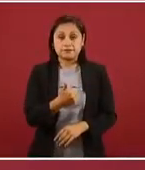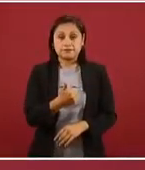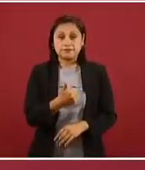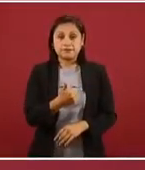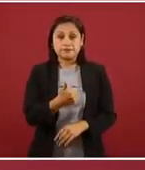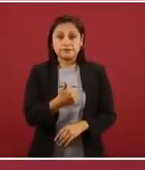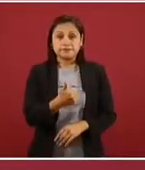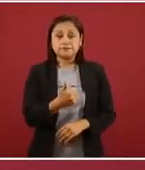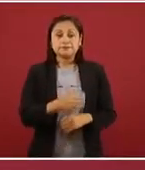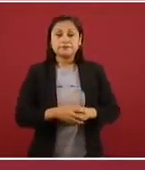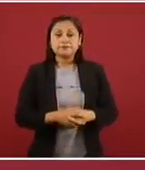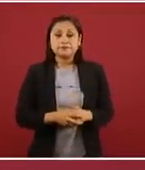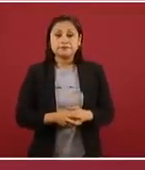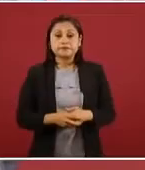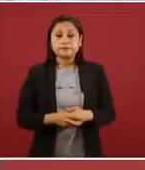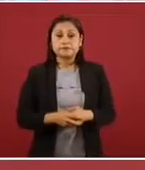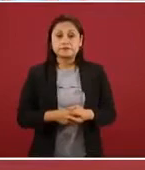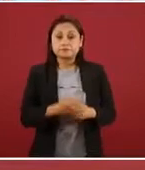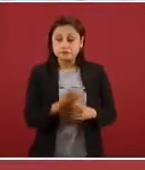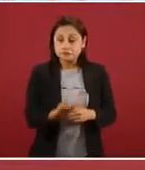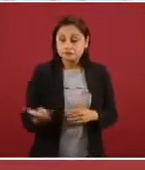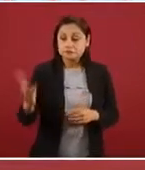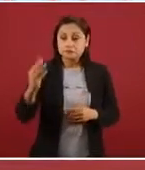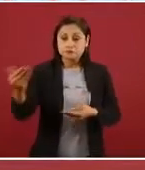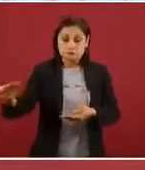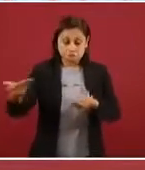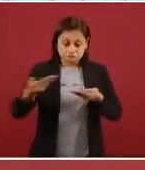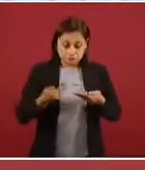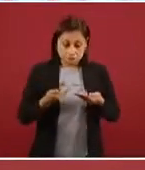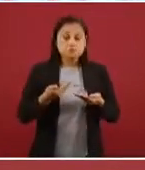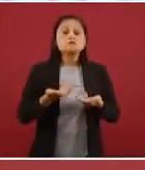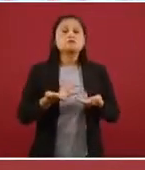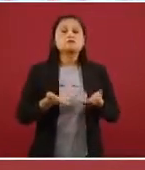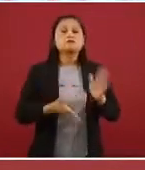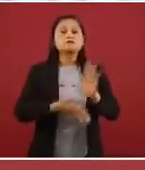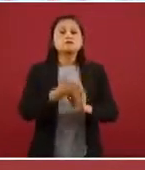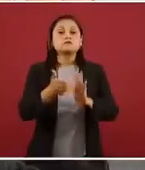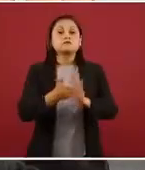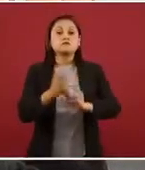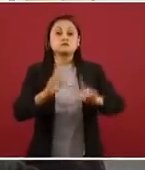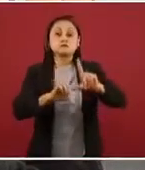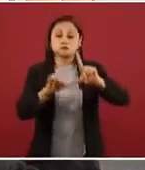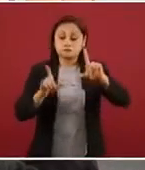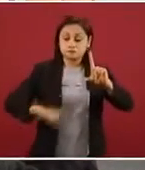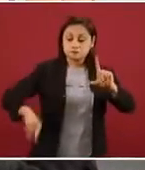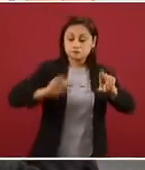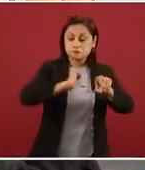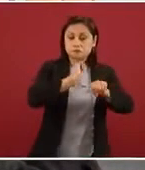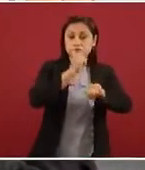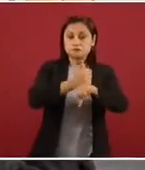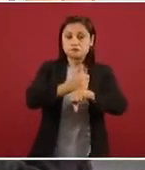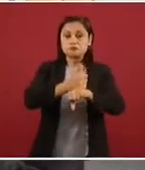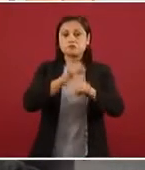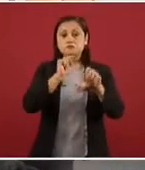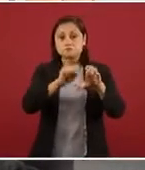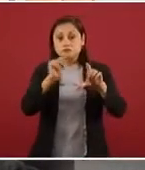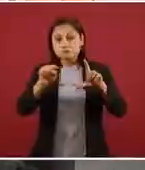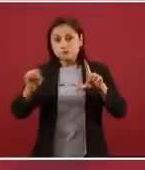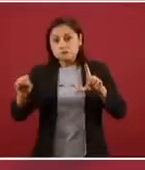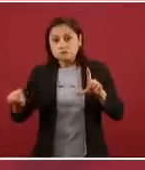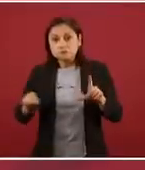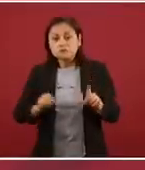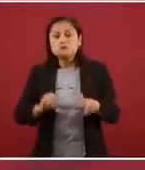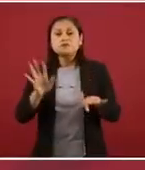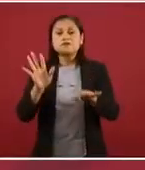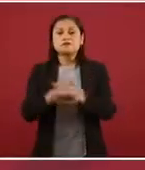Se nos presentaron los diseños de construcción, porque no queremos que sean